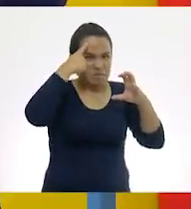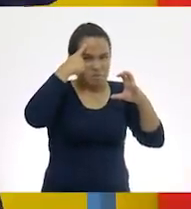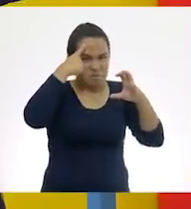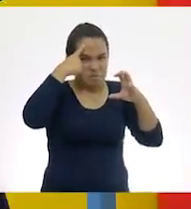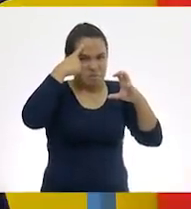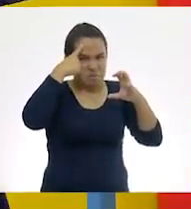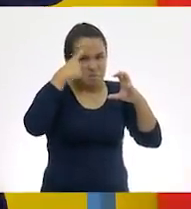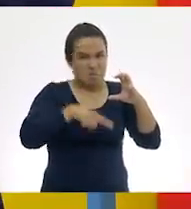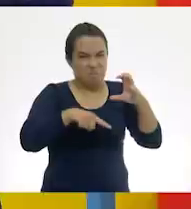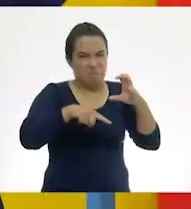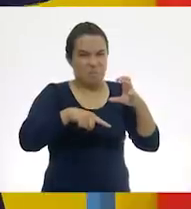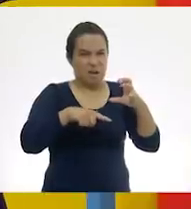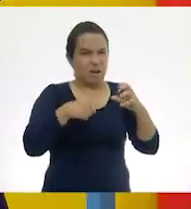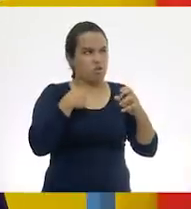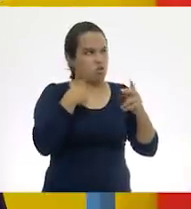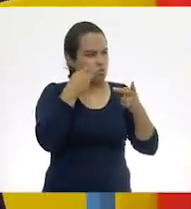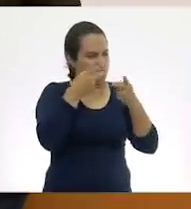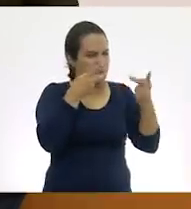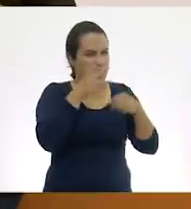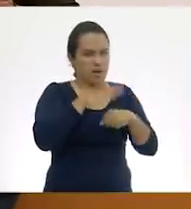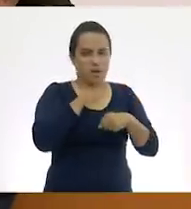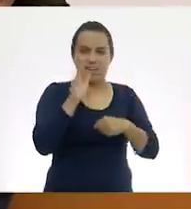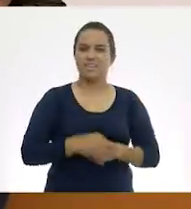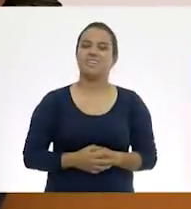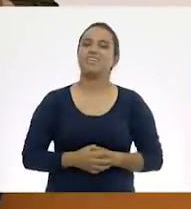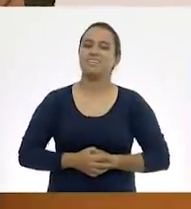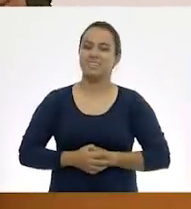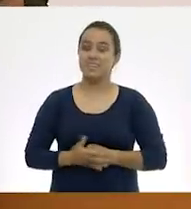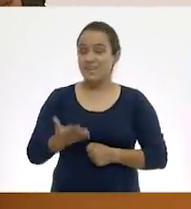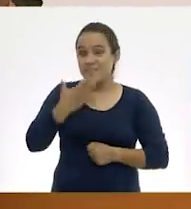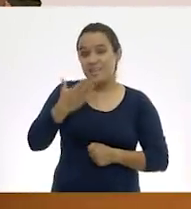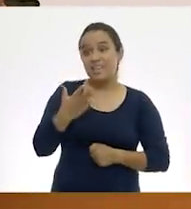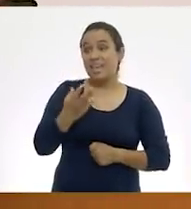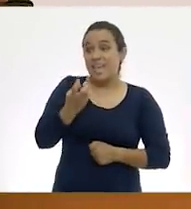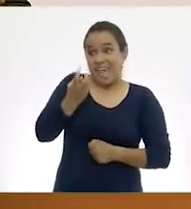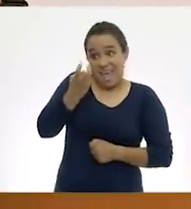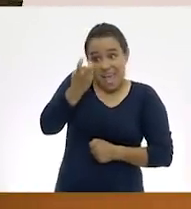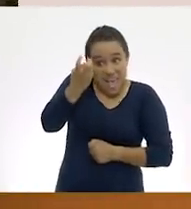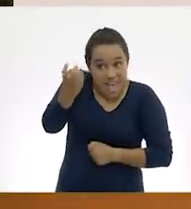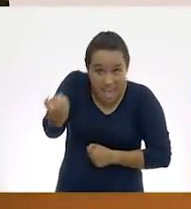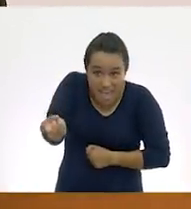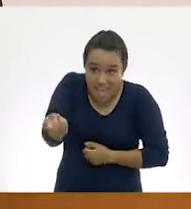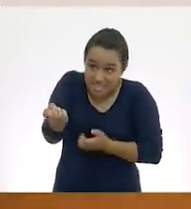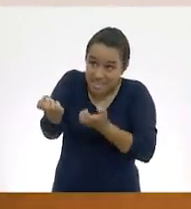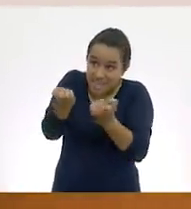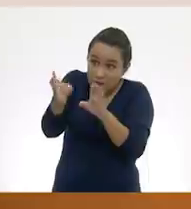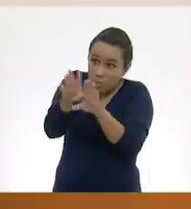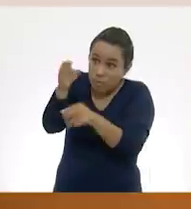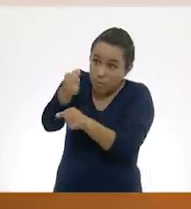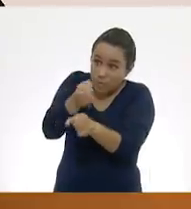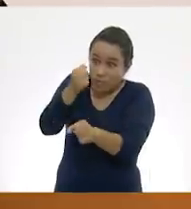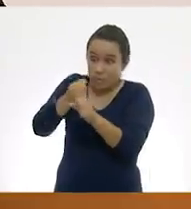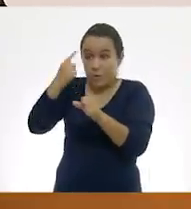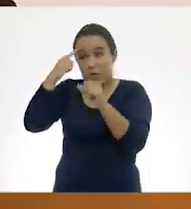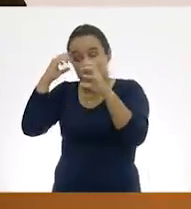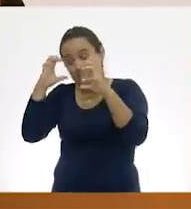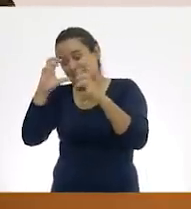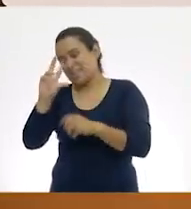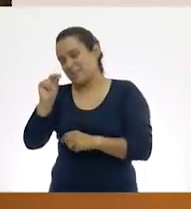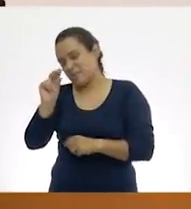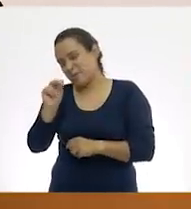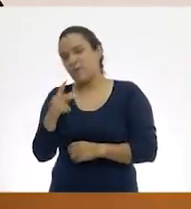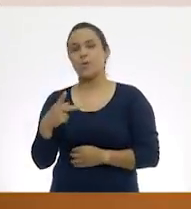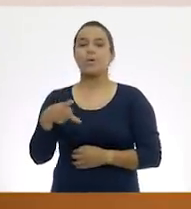entonces más preparado. Muy bien. Bueno, tal vez no es esa la manera en la que se ejercita el cerebro, pero